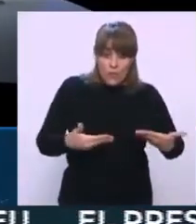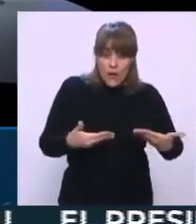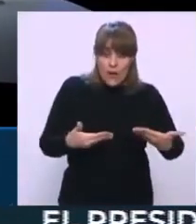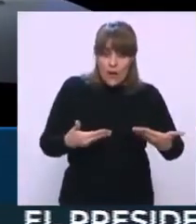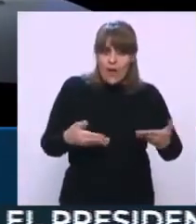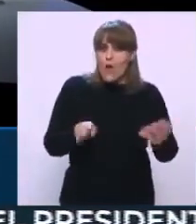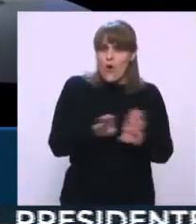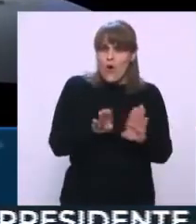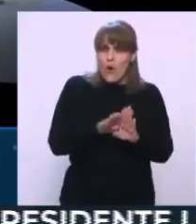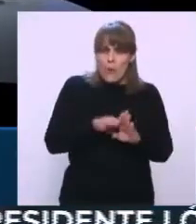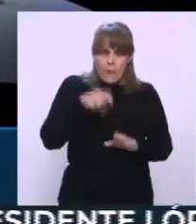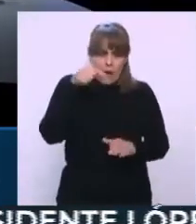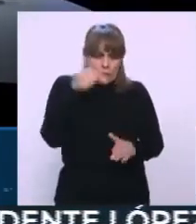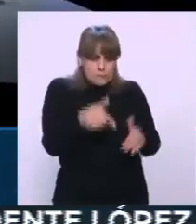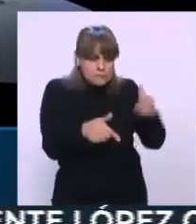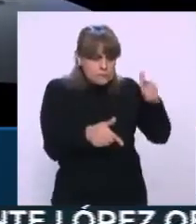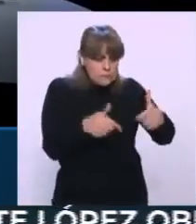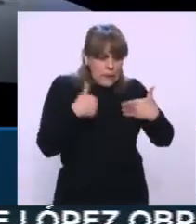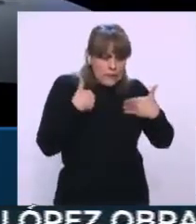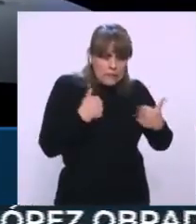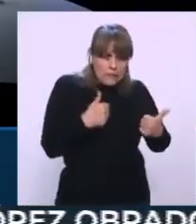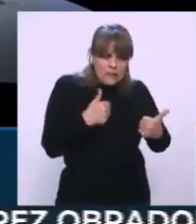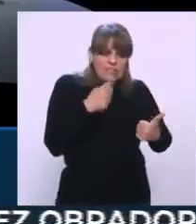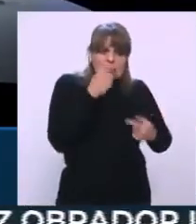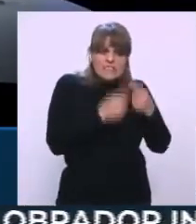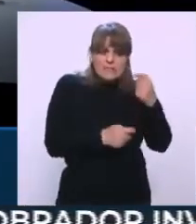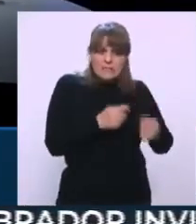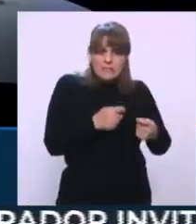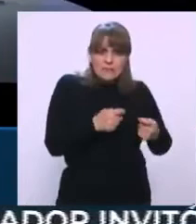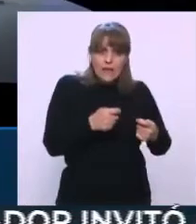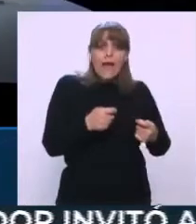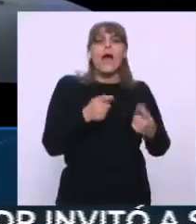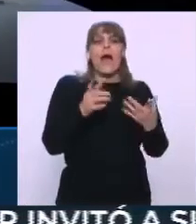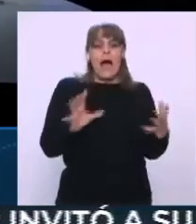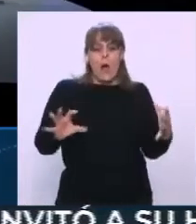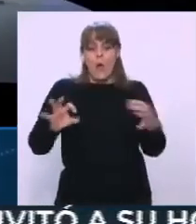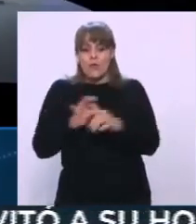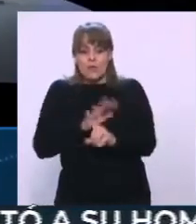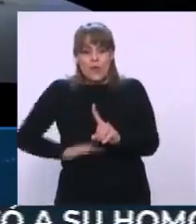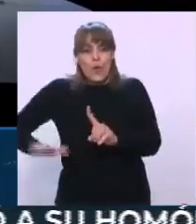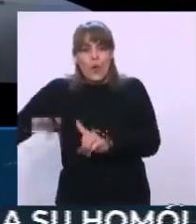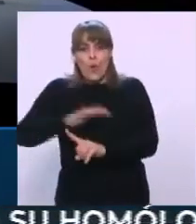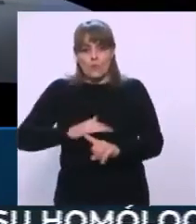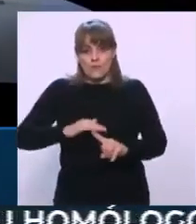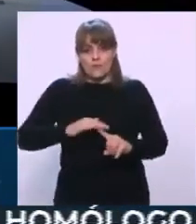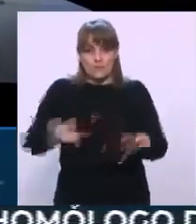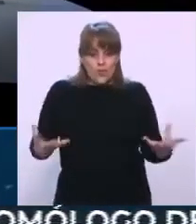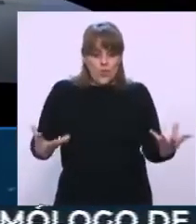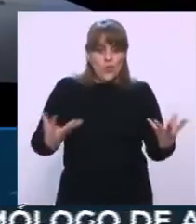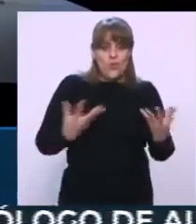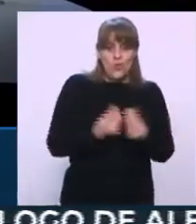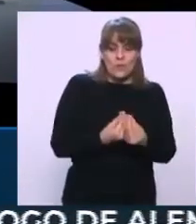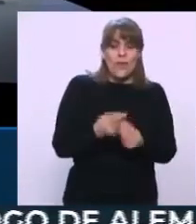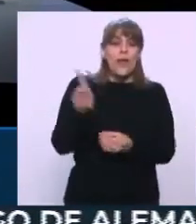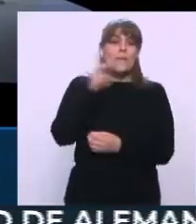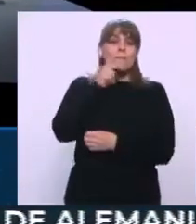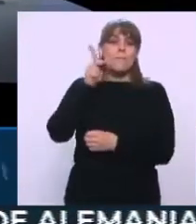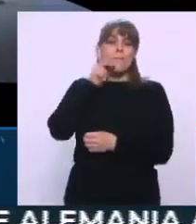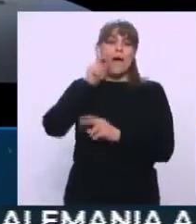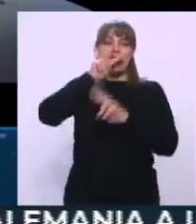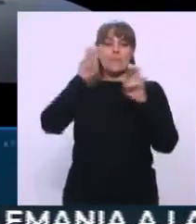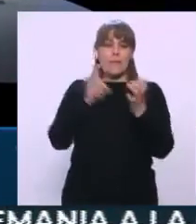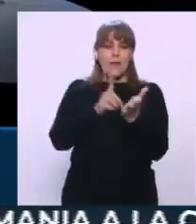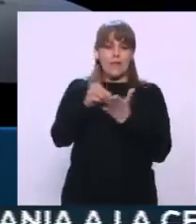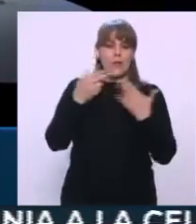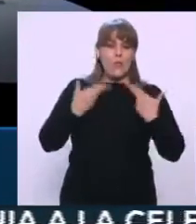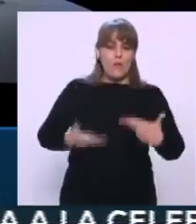la hermenéutica del momento, de la época. Y en ese sentido creo que el Papa en materia de derechos humanos está